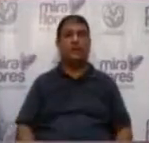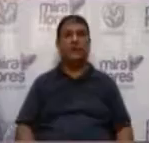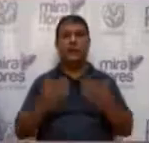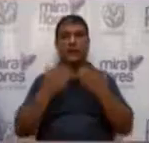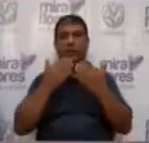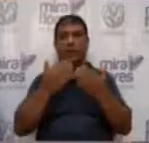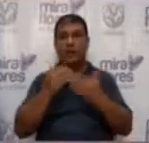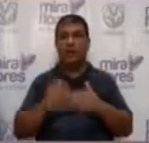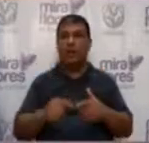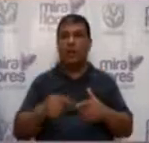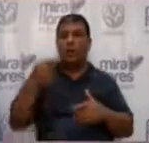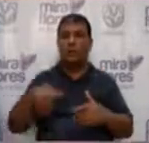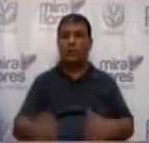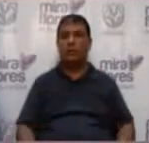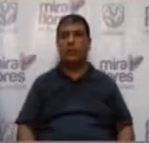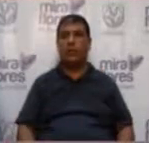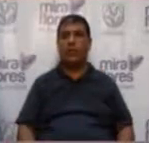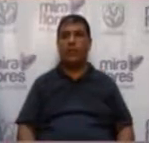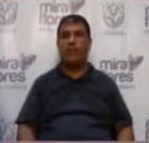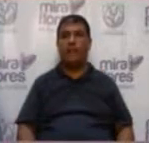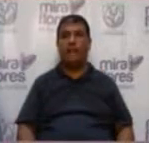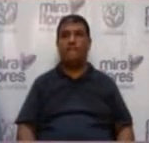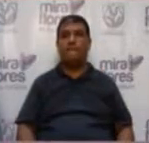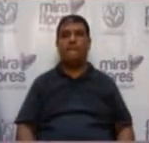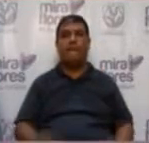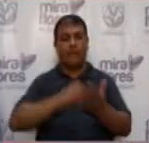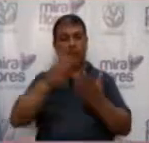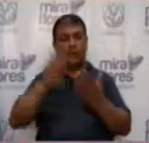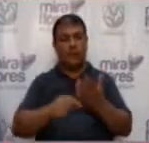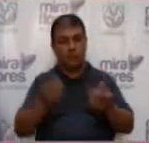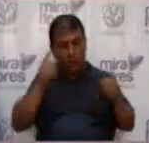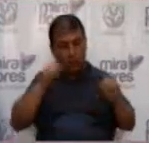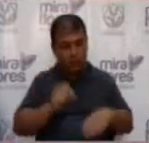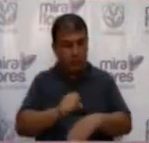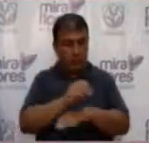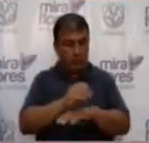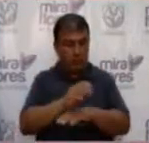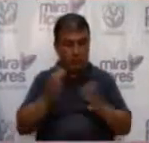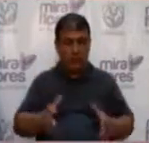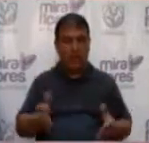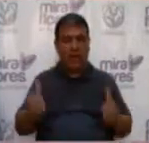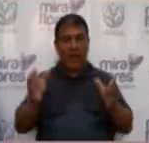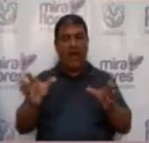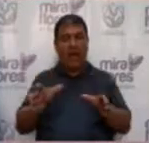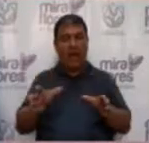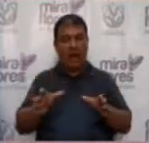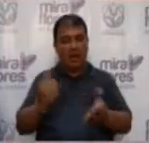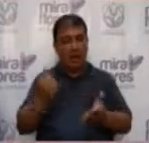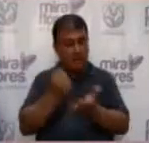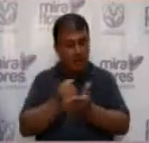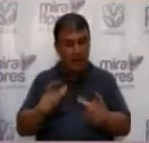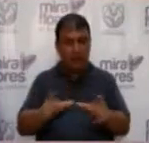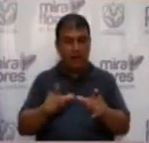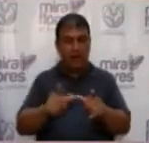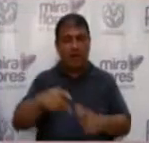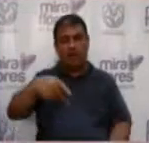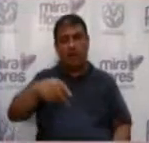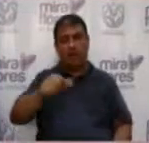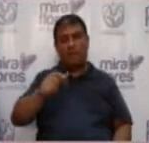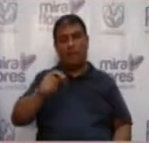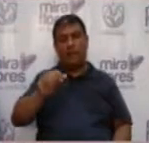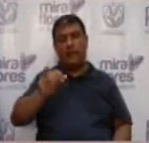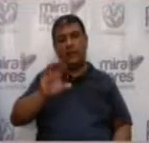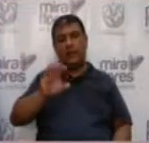Muchas gracias. Siguiente punto, por favor. Proyecto de acuerdo de consejo que apruebe la licencia de la regidora Patricia María del